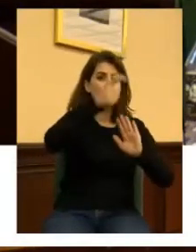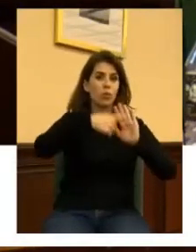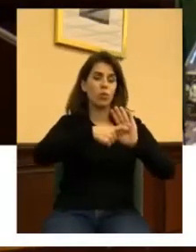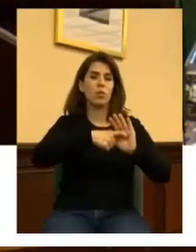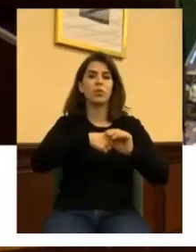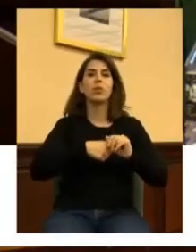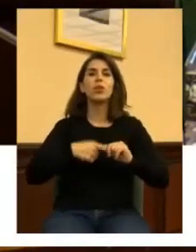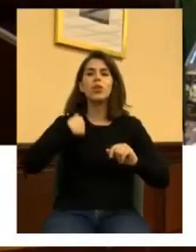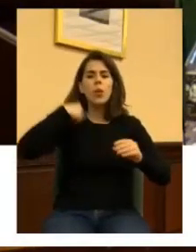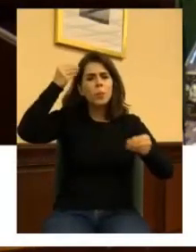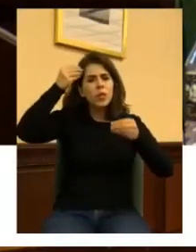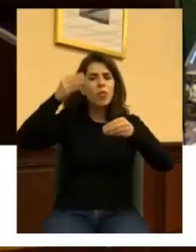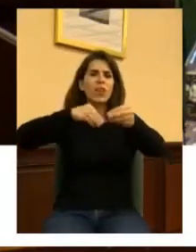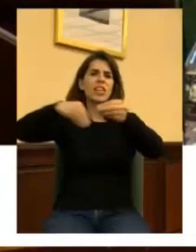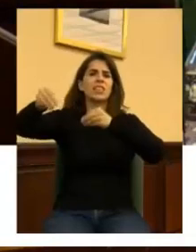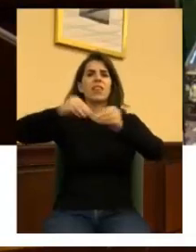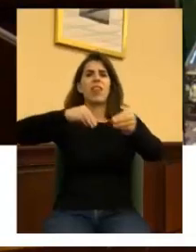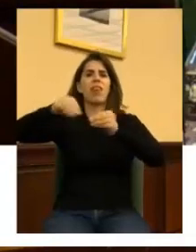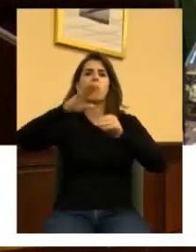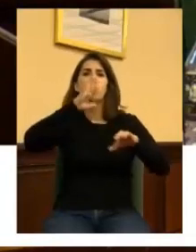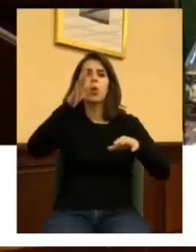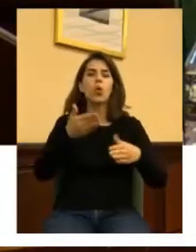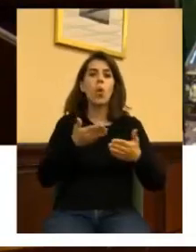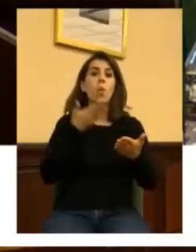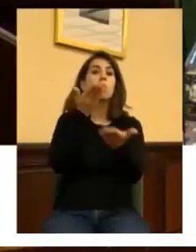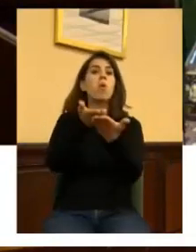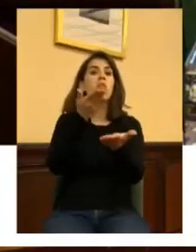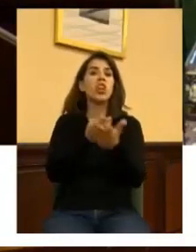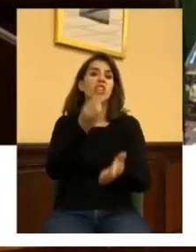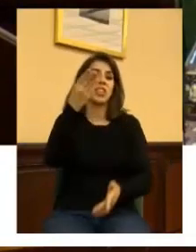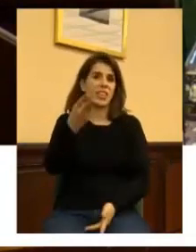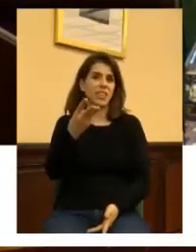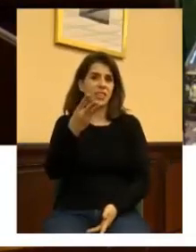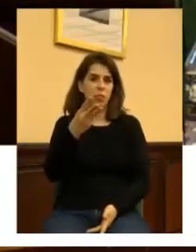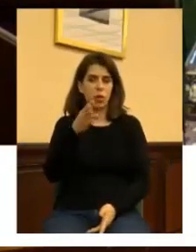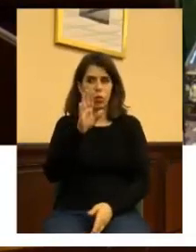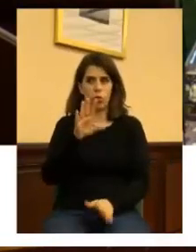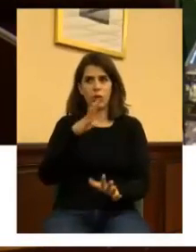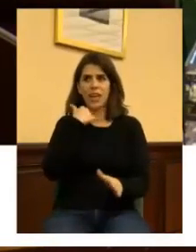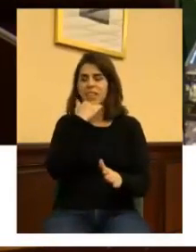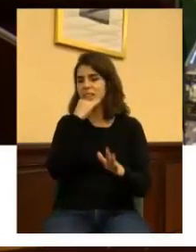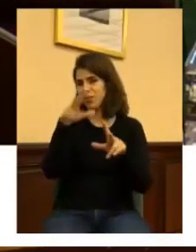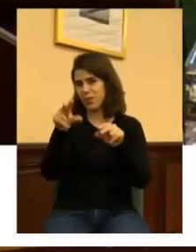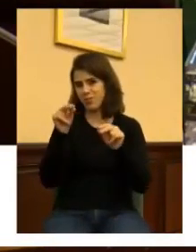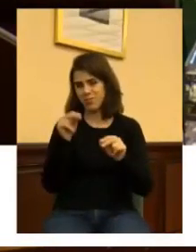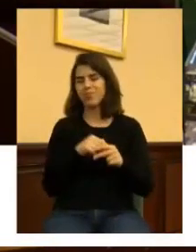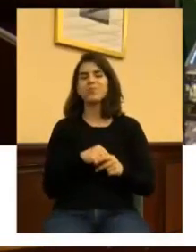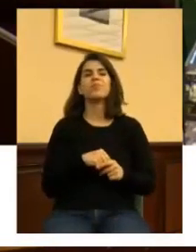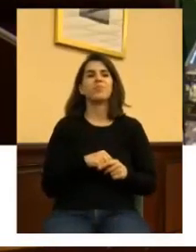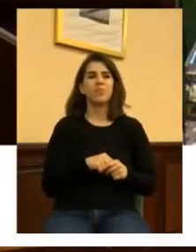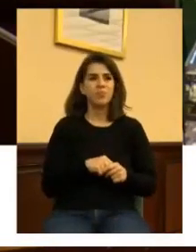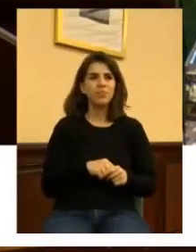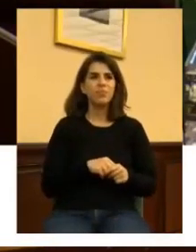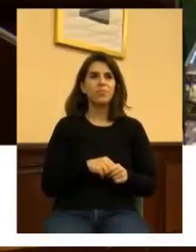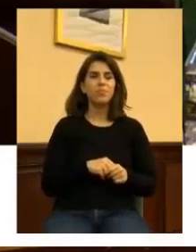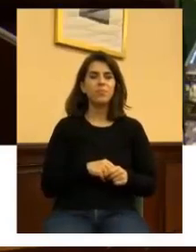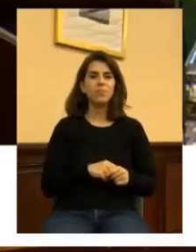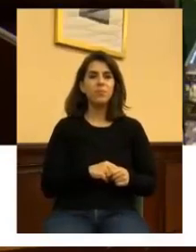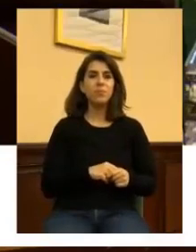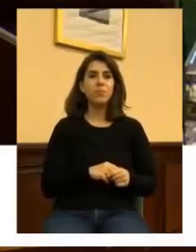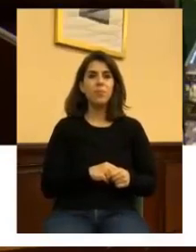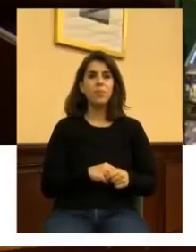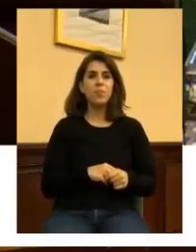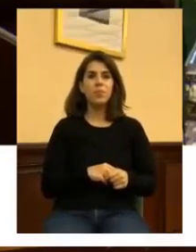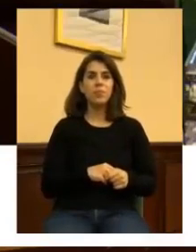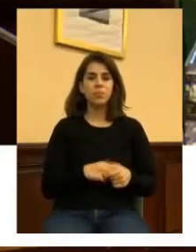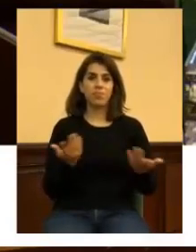habrá una cierta flexibilidad al tratarse de tres mociones, aunque estoy terminando. Que digo yo que los que hemos estudiado con otro